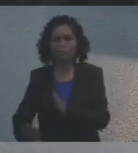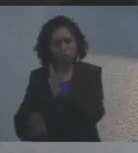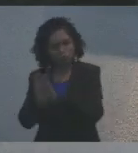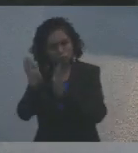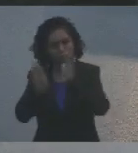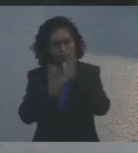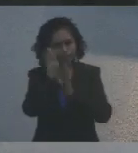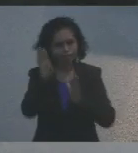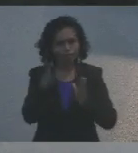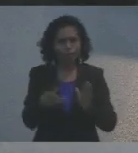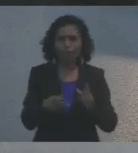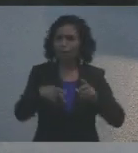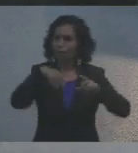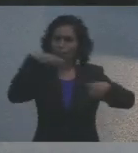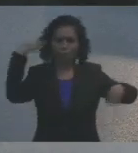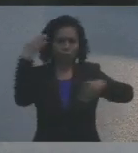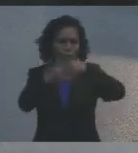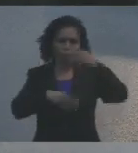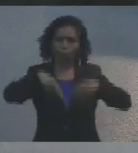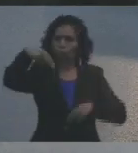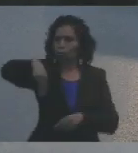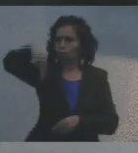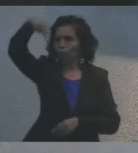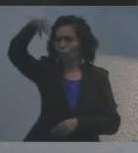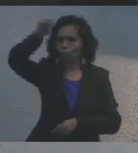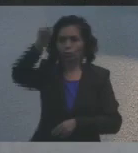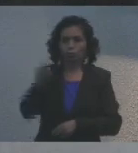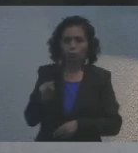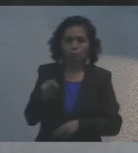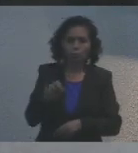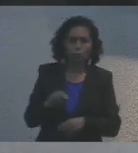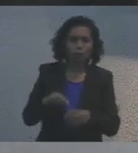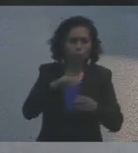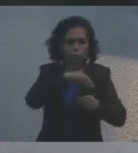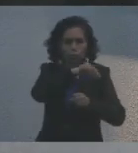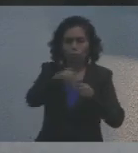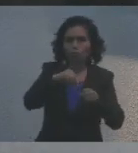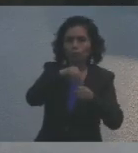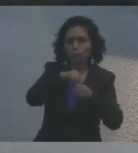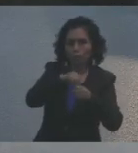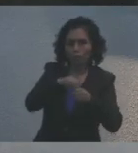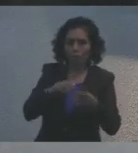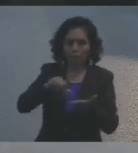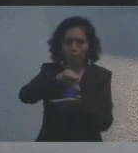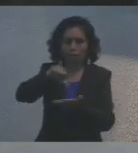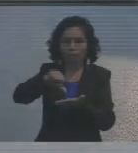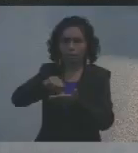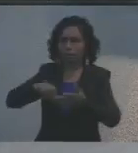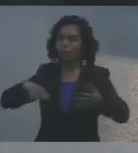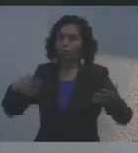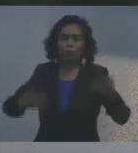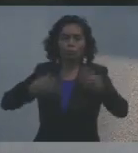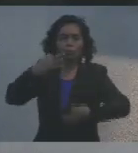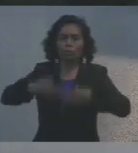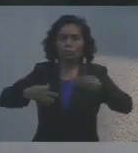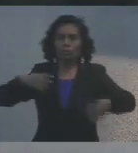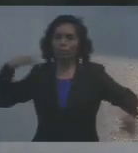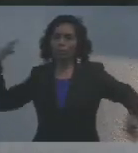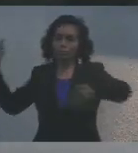económico para el sur más inclusión en la Zona Maya y más justicia para todas y todos Muchas